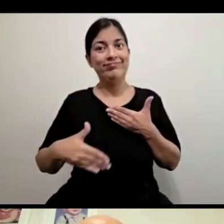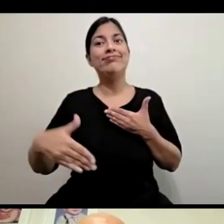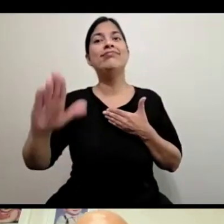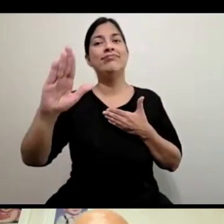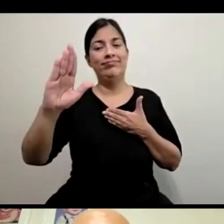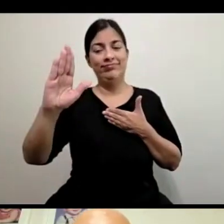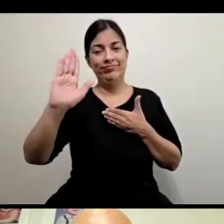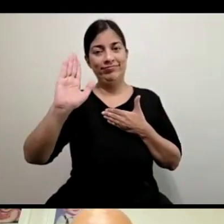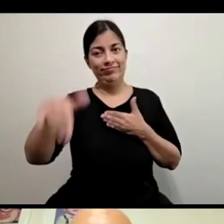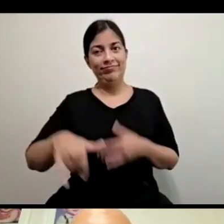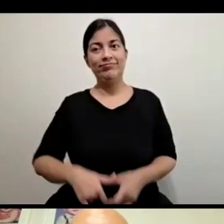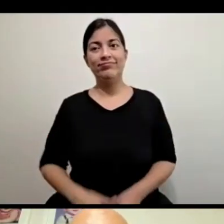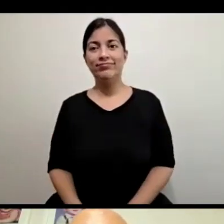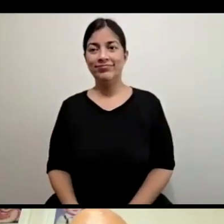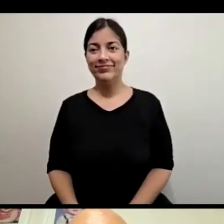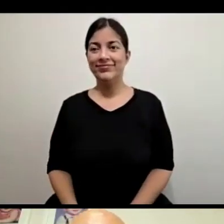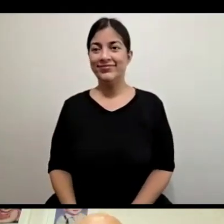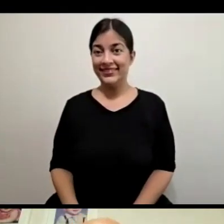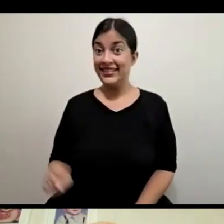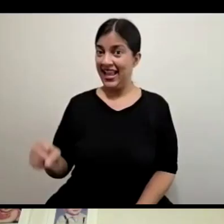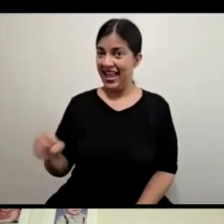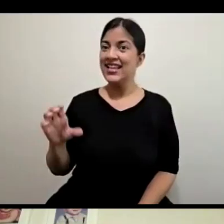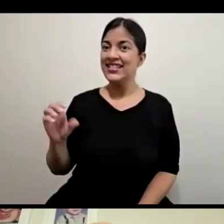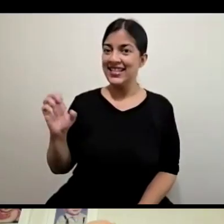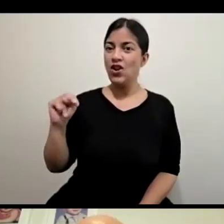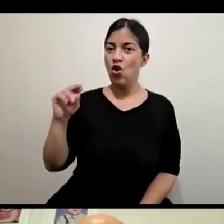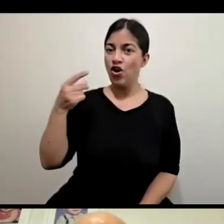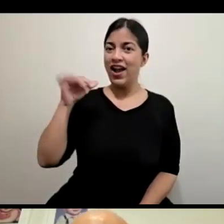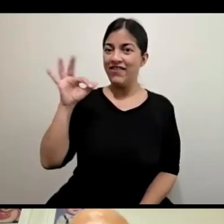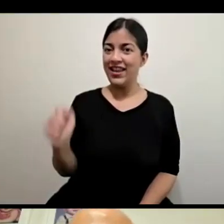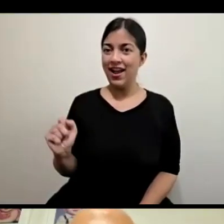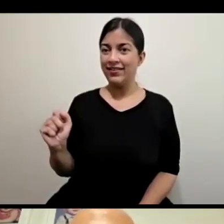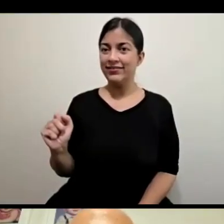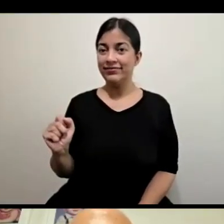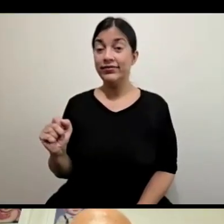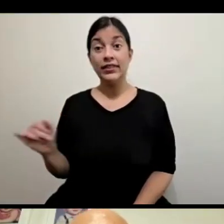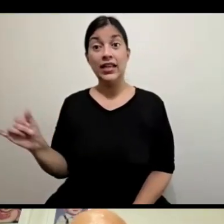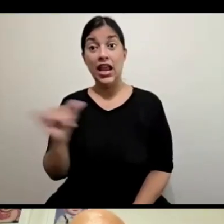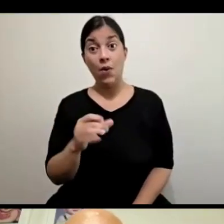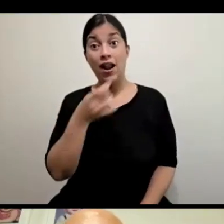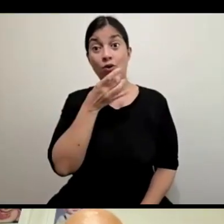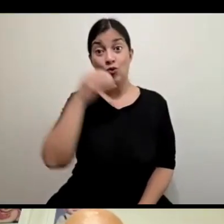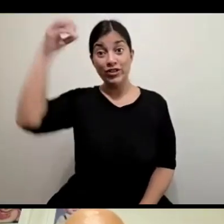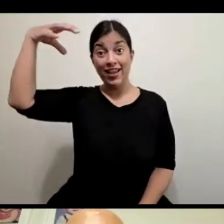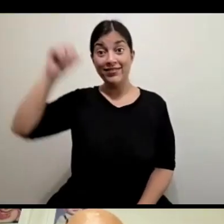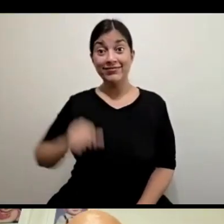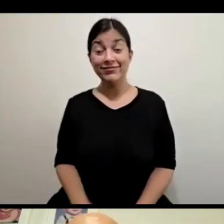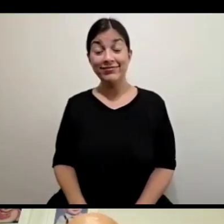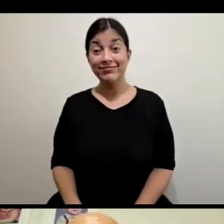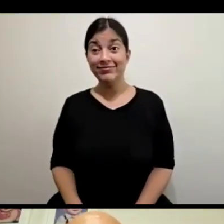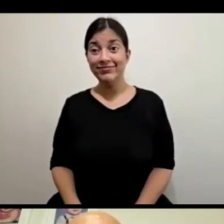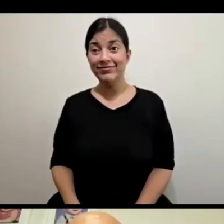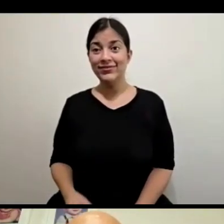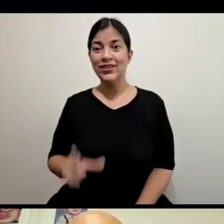Y entonces, grafiteo la escenografía. Igual pasa con las luces. Igual pasa con las luces, ¿verdad? Sí.